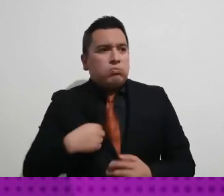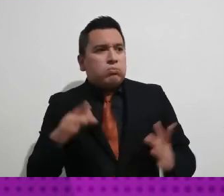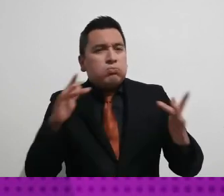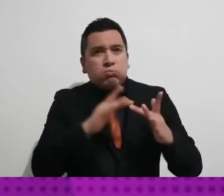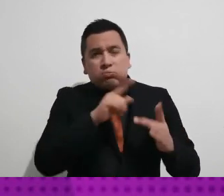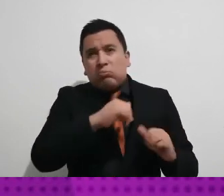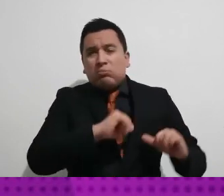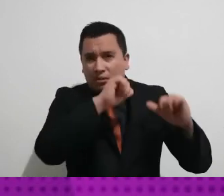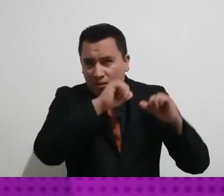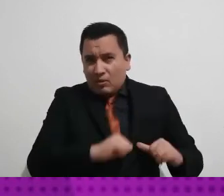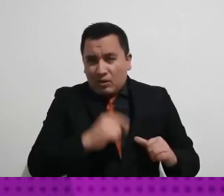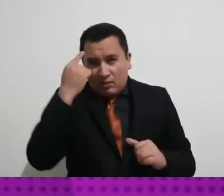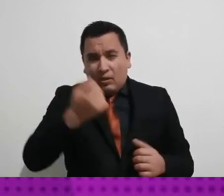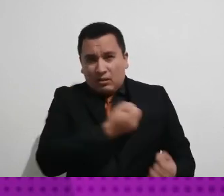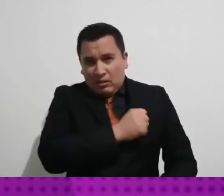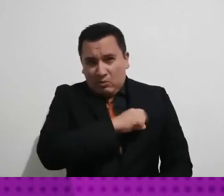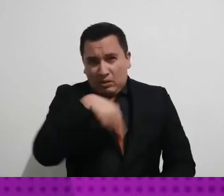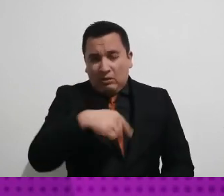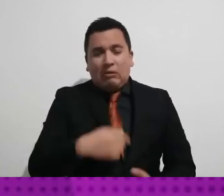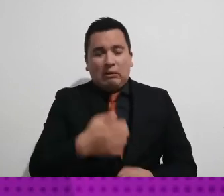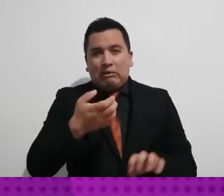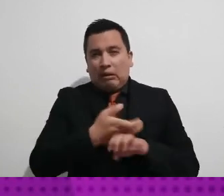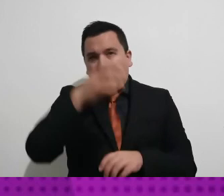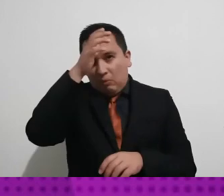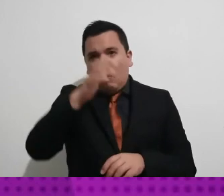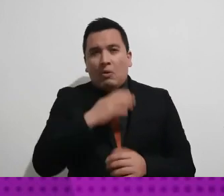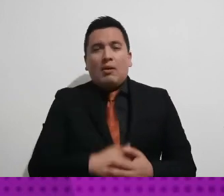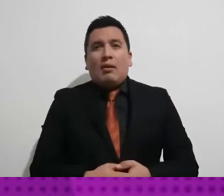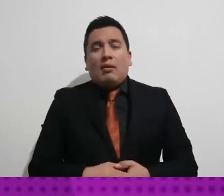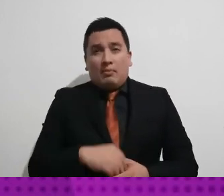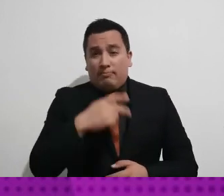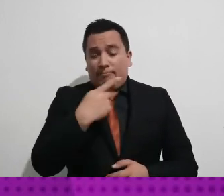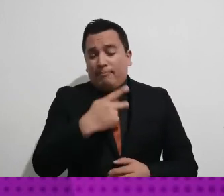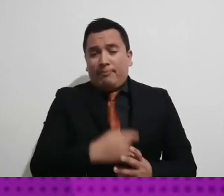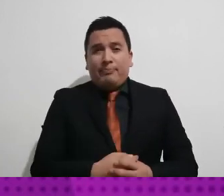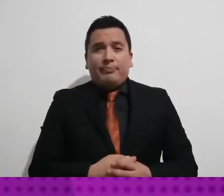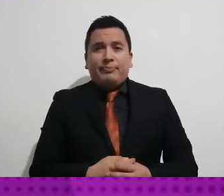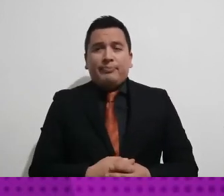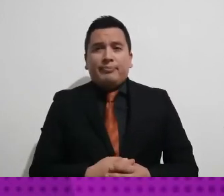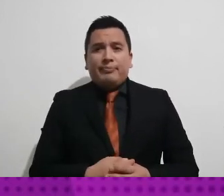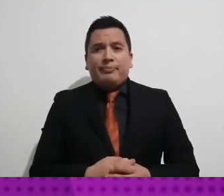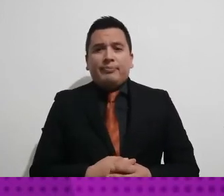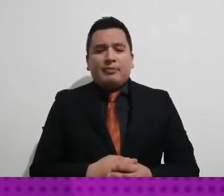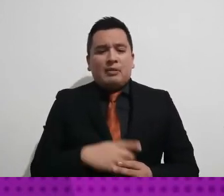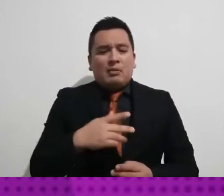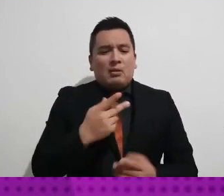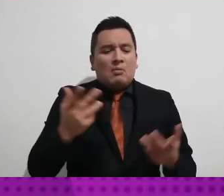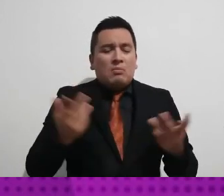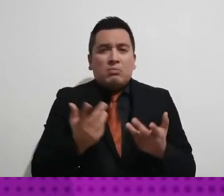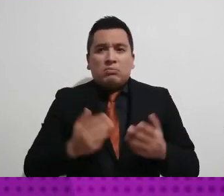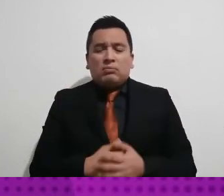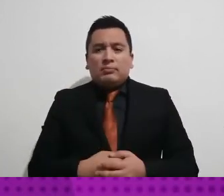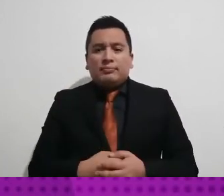en contacto con las autoridades sanitarias en el estado, quienes son los que estaban llevando a cabo, bueno, todas